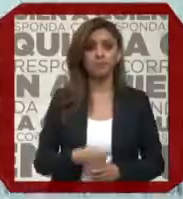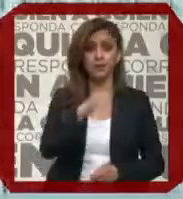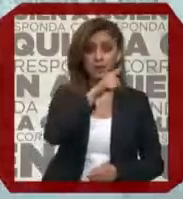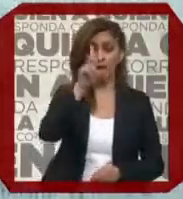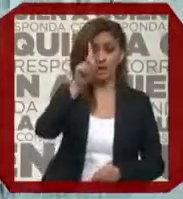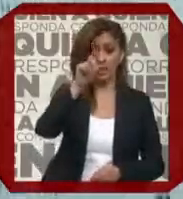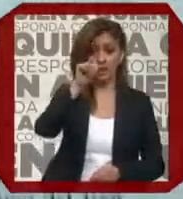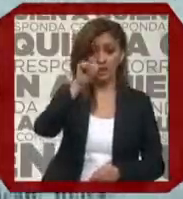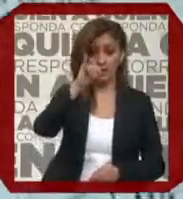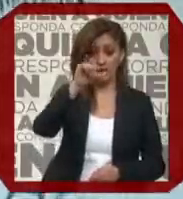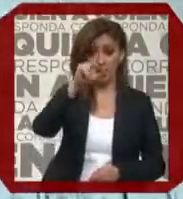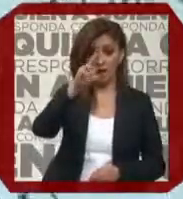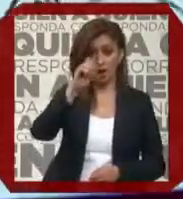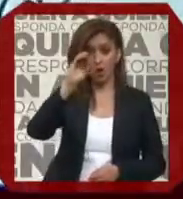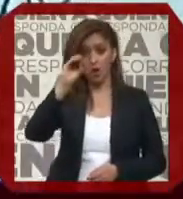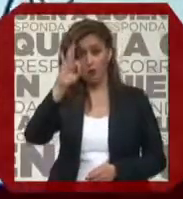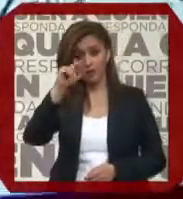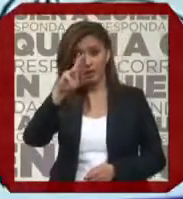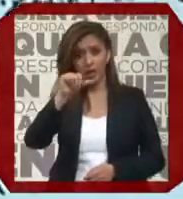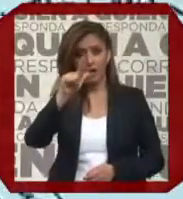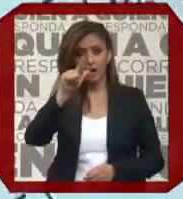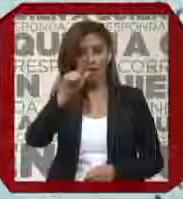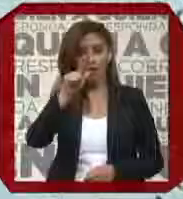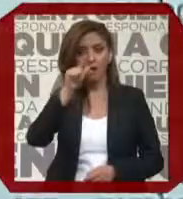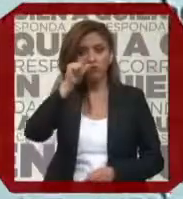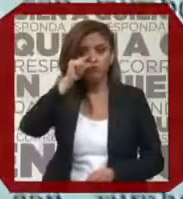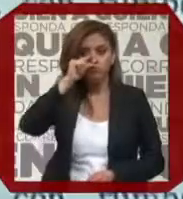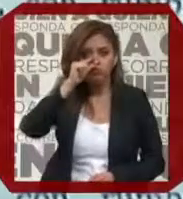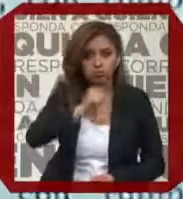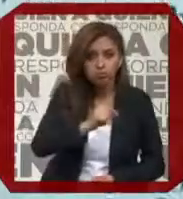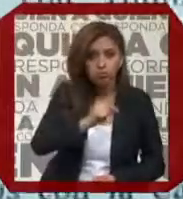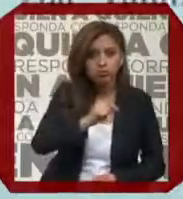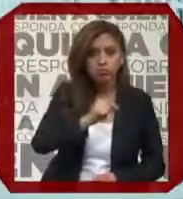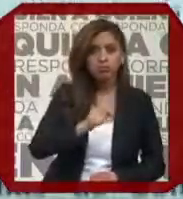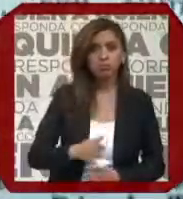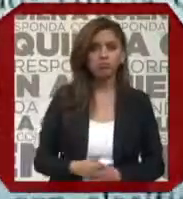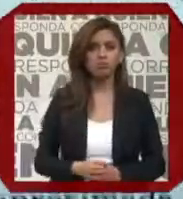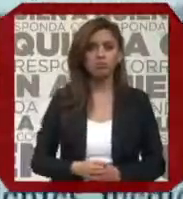oficial, nos expropiaron, pagándonos